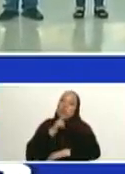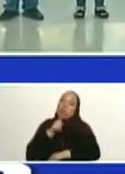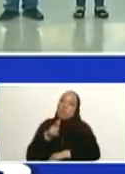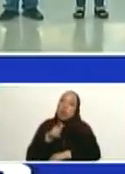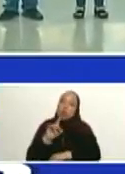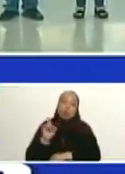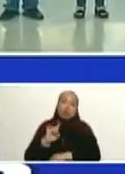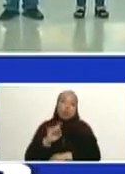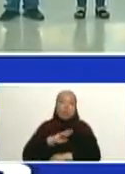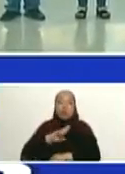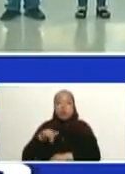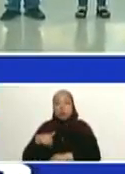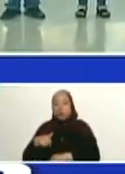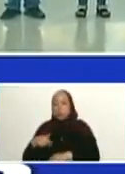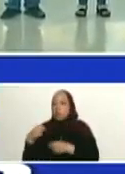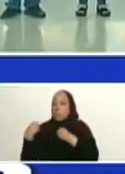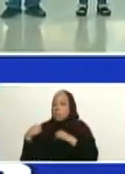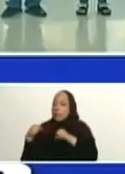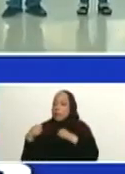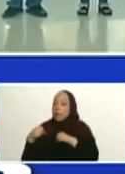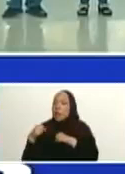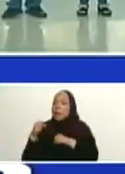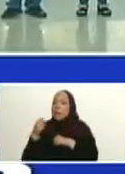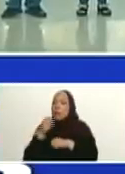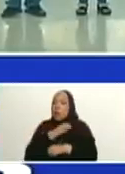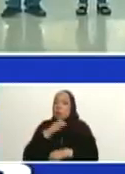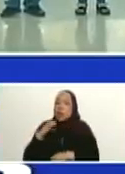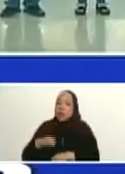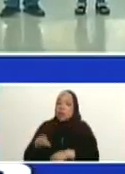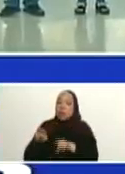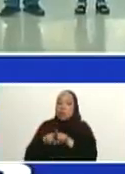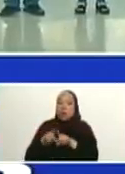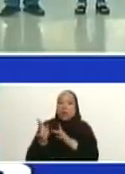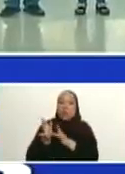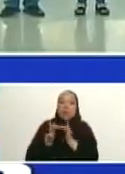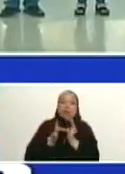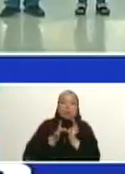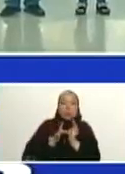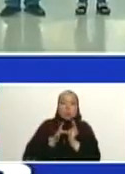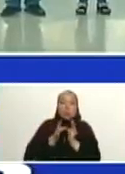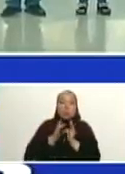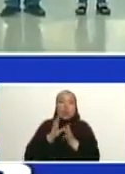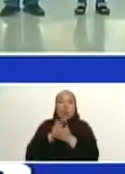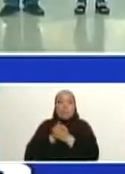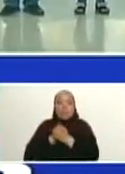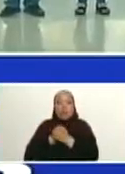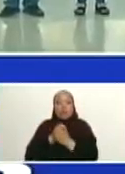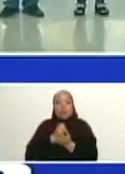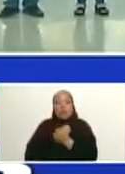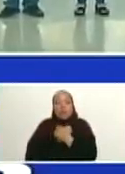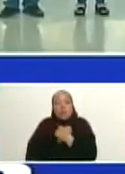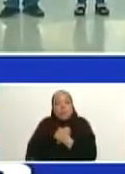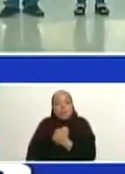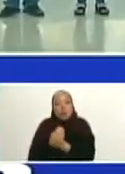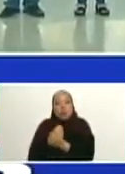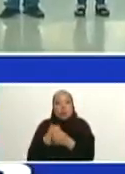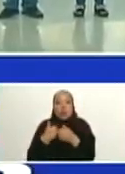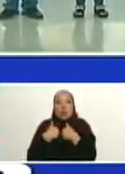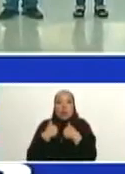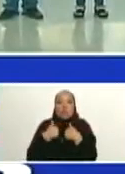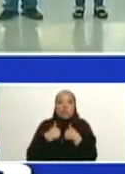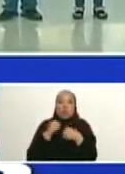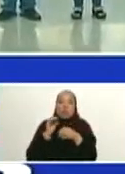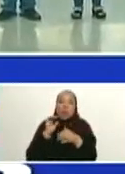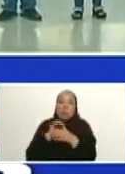y practicamos la doctrina de nuestro Señor Jesucristo, de la solidaridad, del amor, del esfuerzo